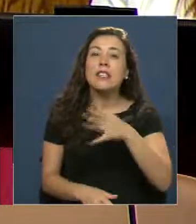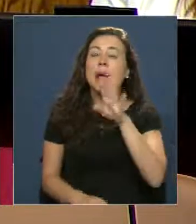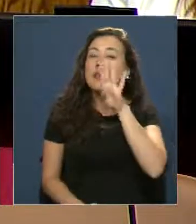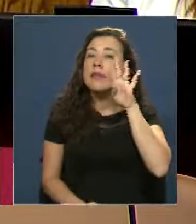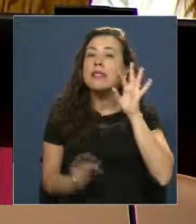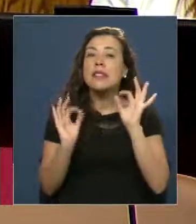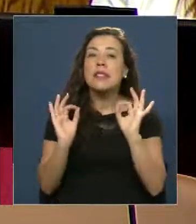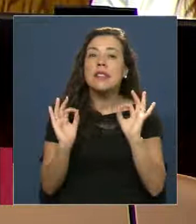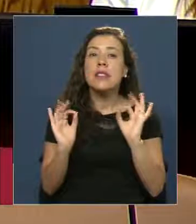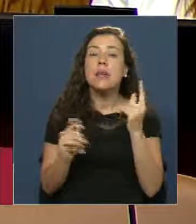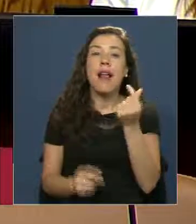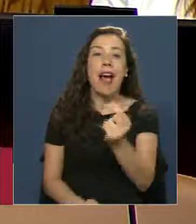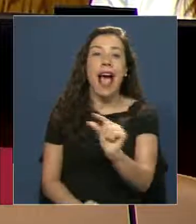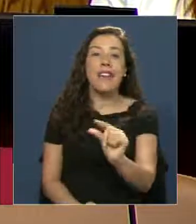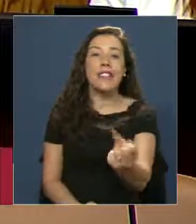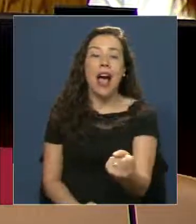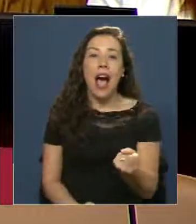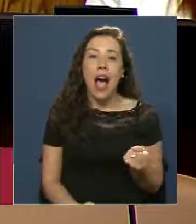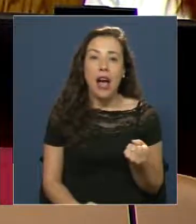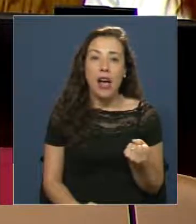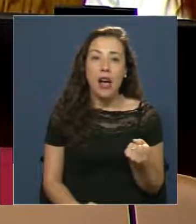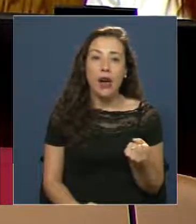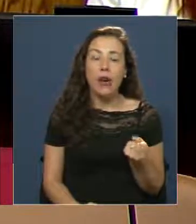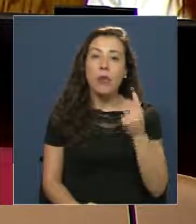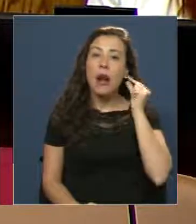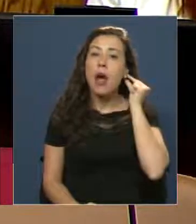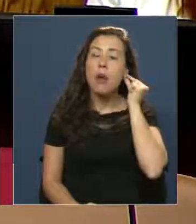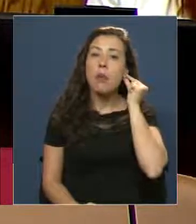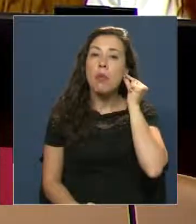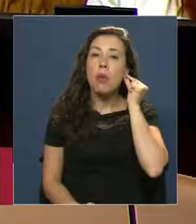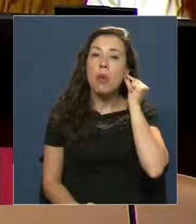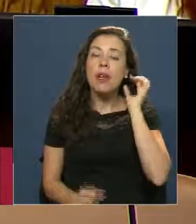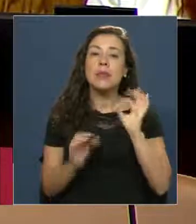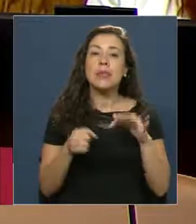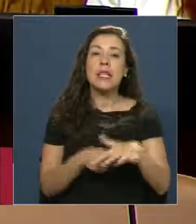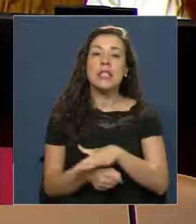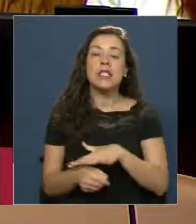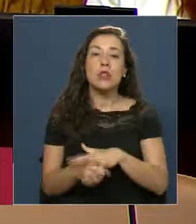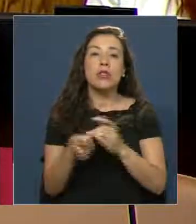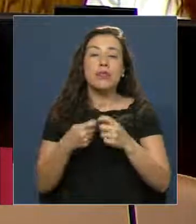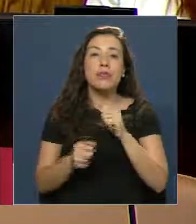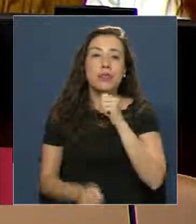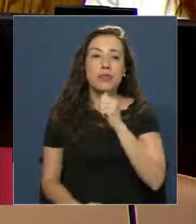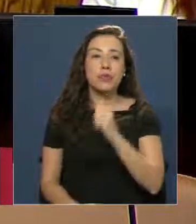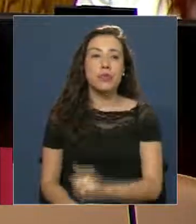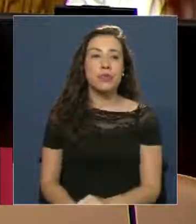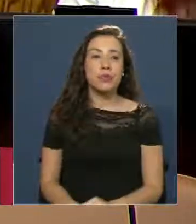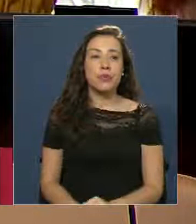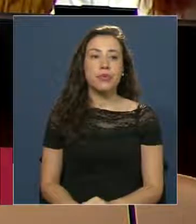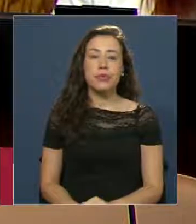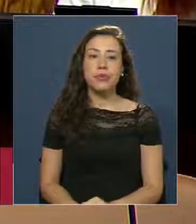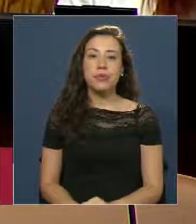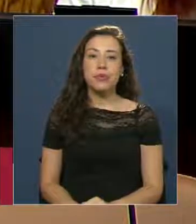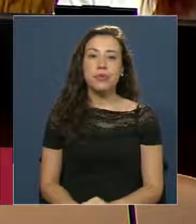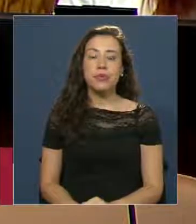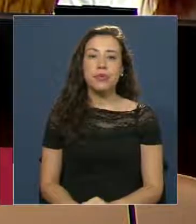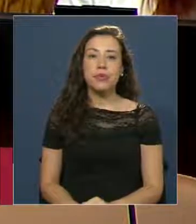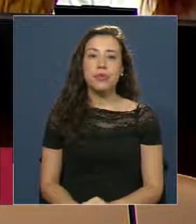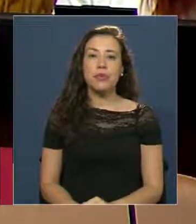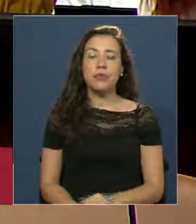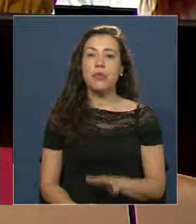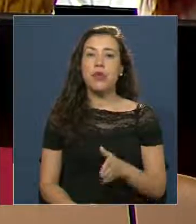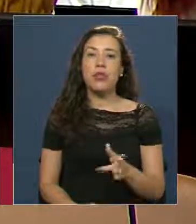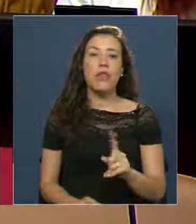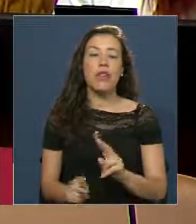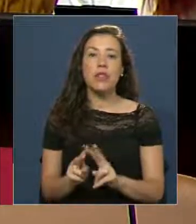higiénico, más económico también a mujeres en especial situación de vulnerabilidad, cuestión que aún no